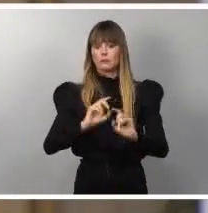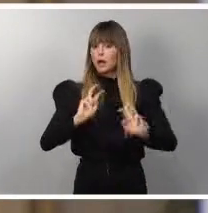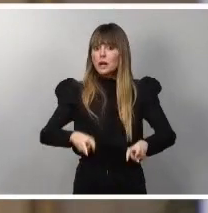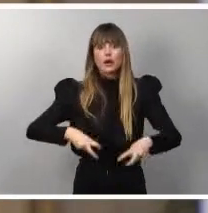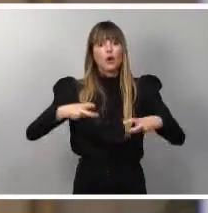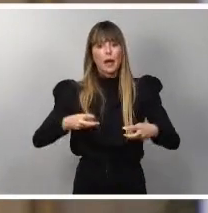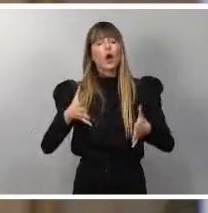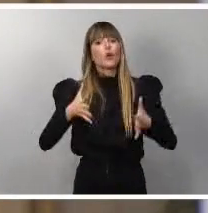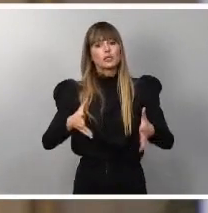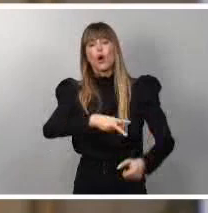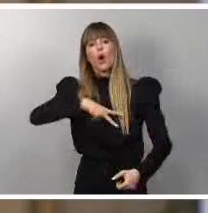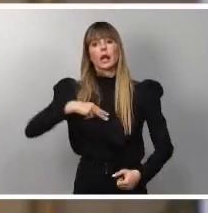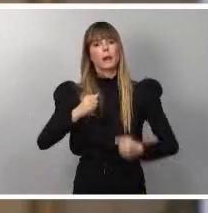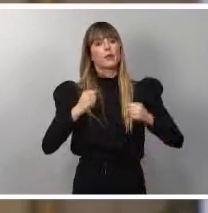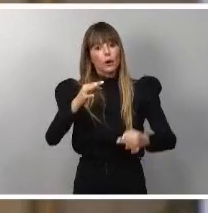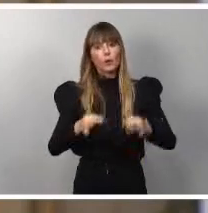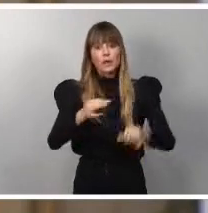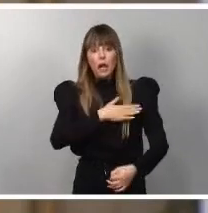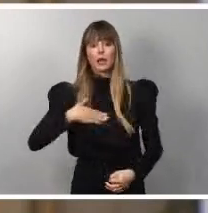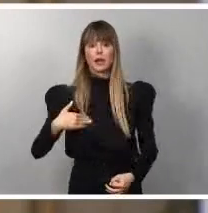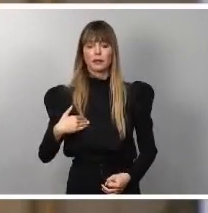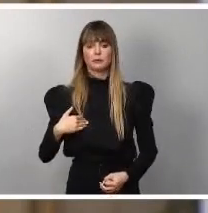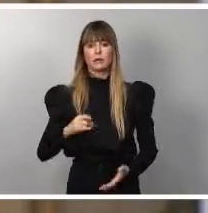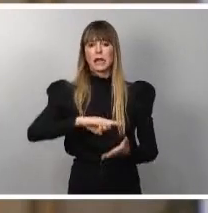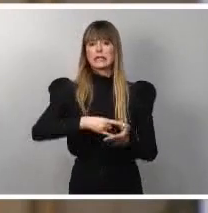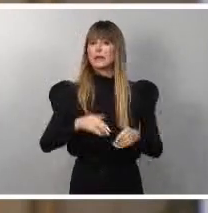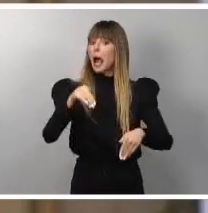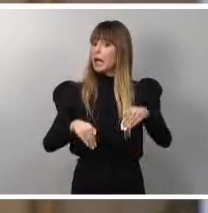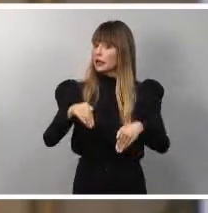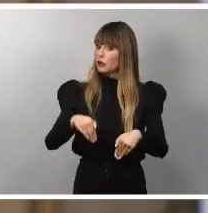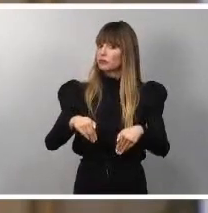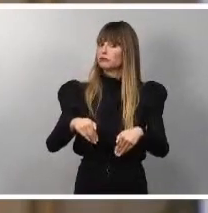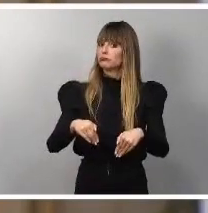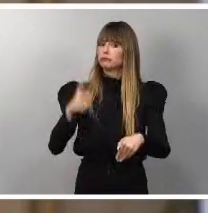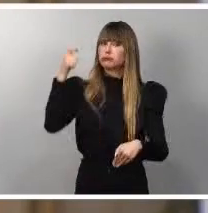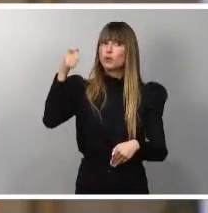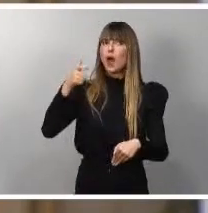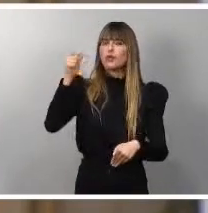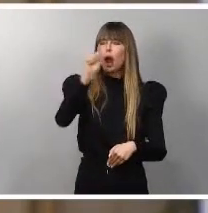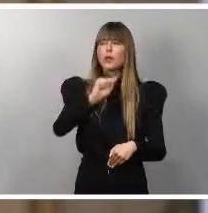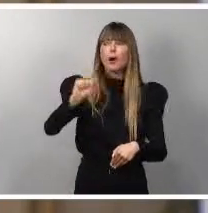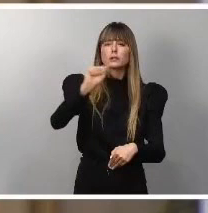el Consejo General del Poder Judicial. Con un sistema de elección, por cierto, que dura ¿cuántos años?